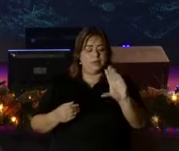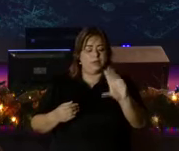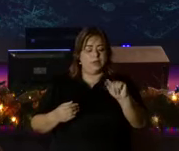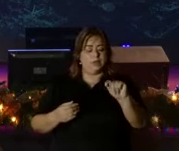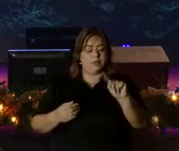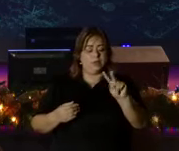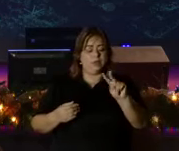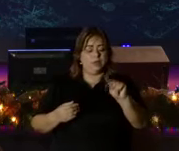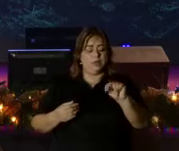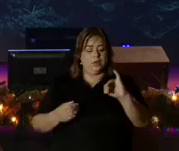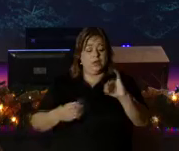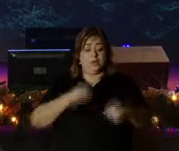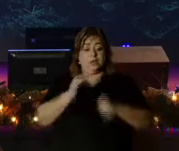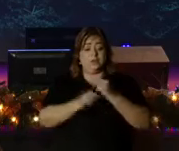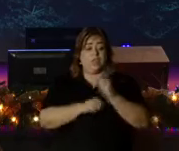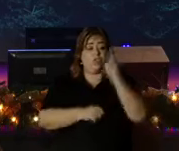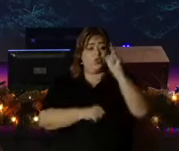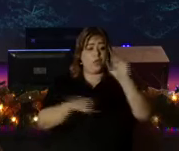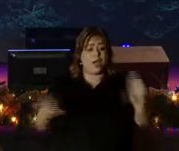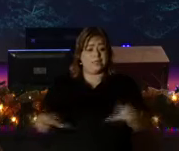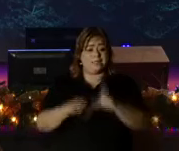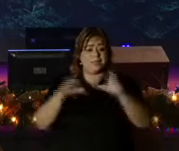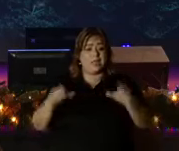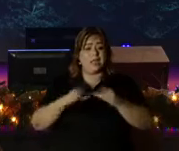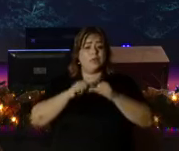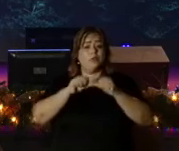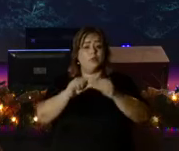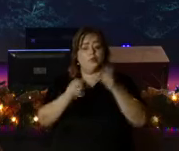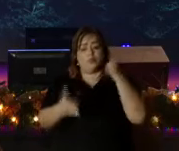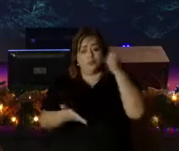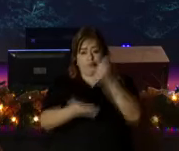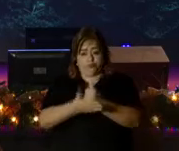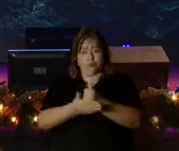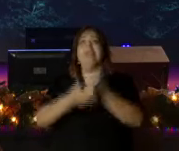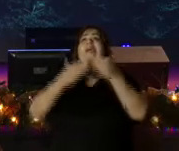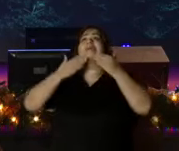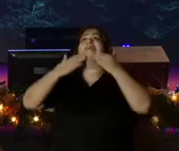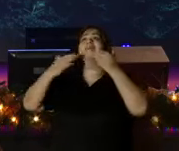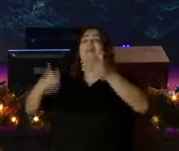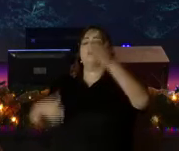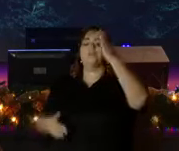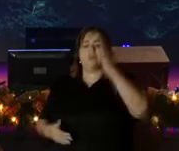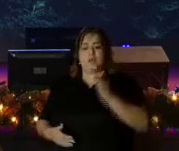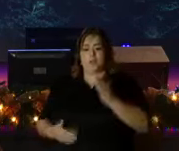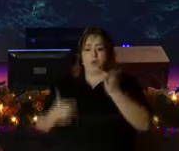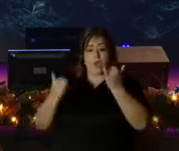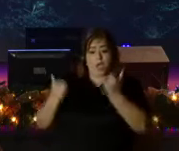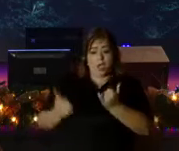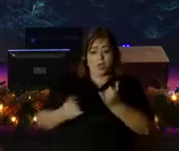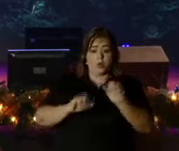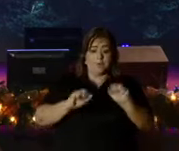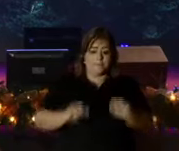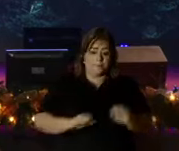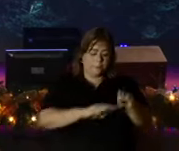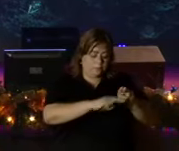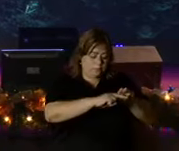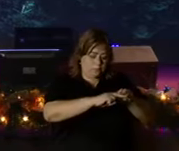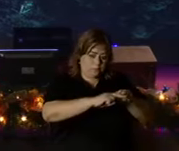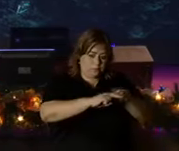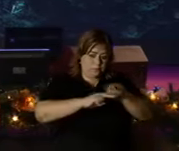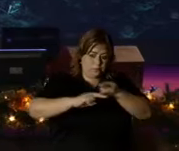tú vas a seguir haciendo. Amén. ¿Cuánto dan gracias a Dios, verdad? Tome asiento. El